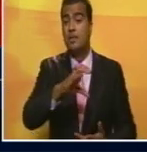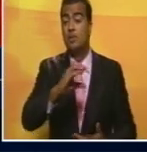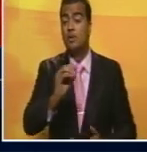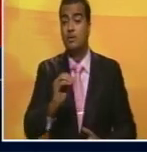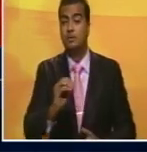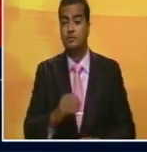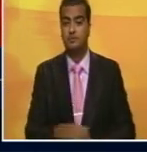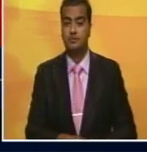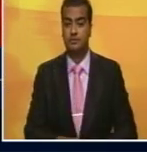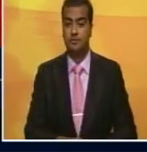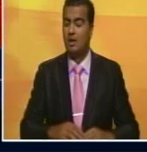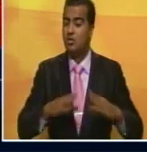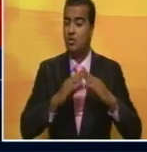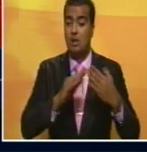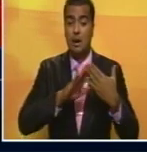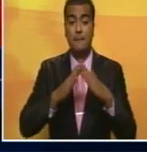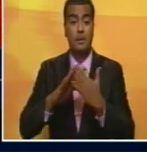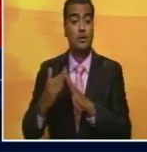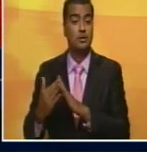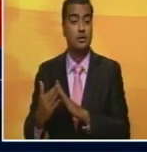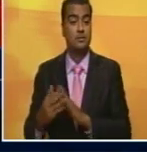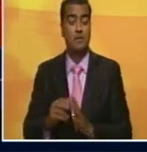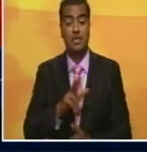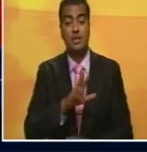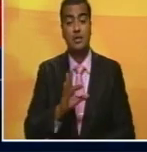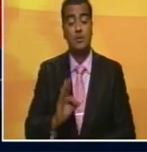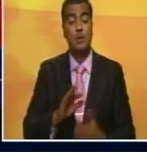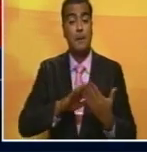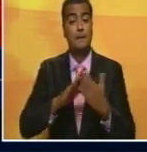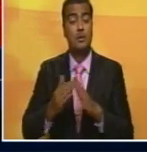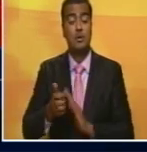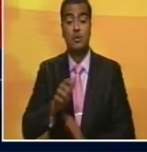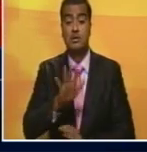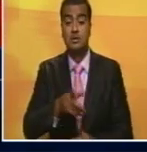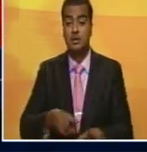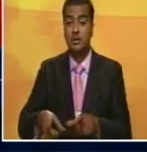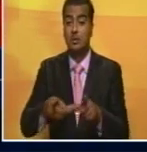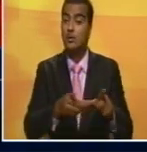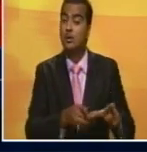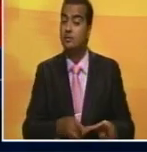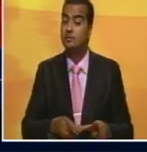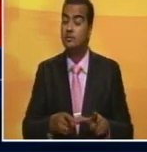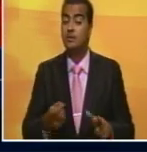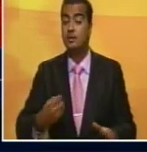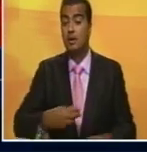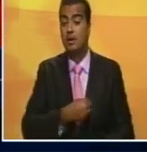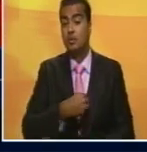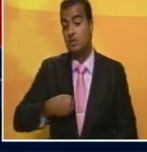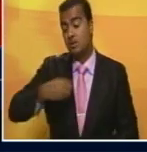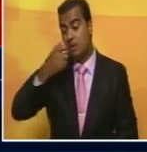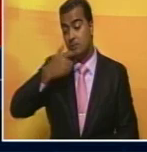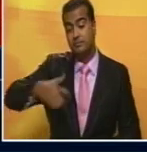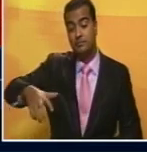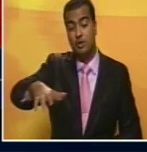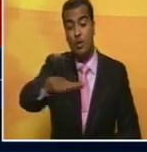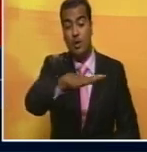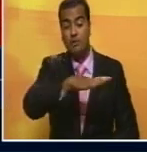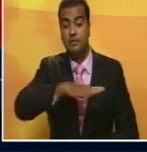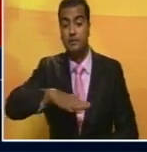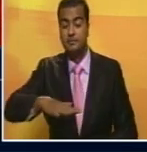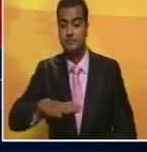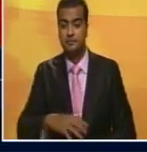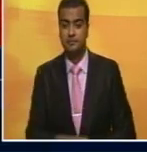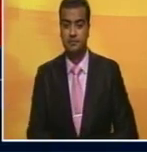en todas las parroquias, las 39 parroquias y los 15 municipios que componen nuestra geografía, y